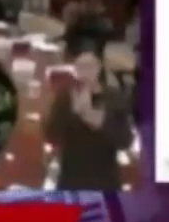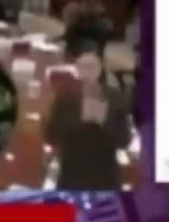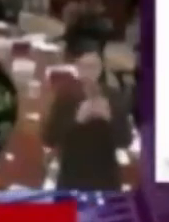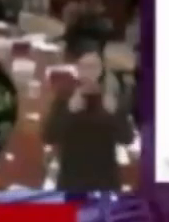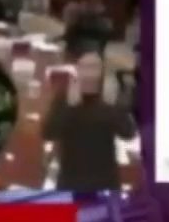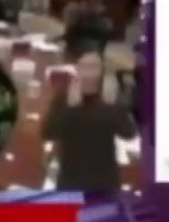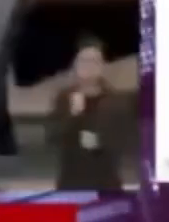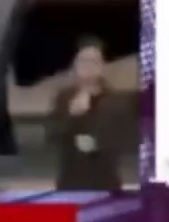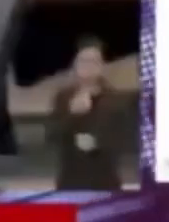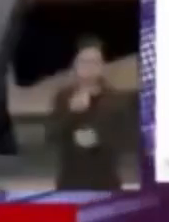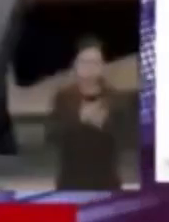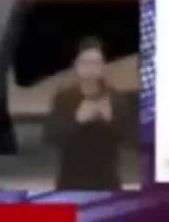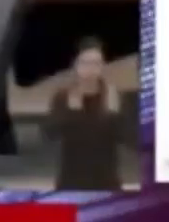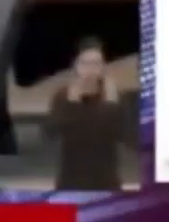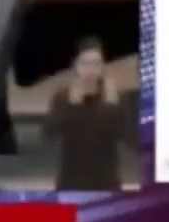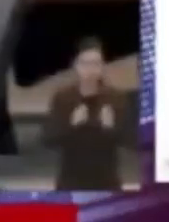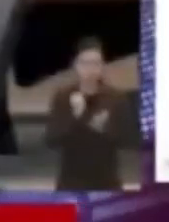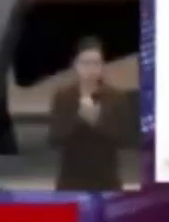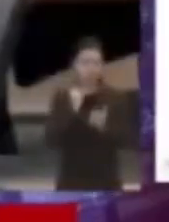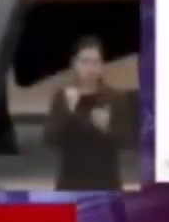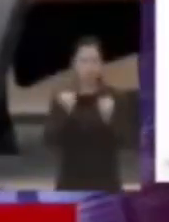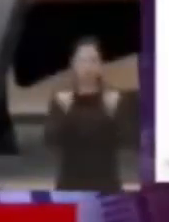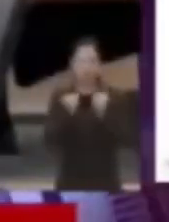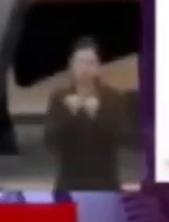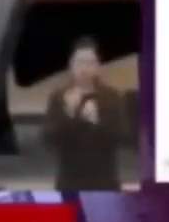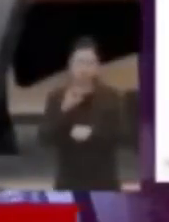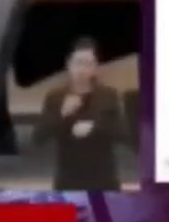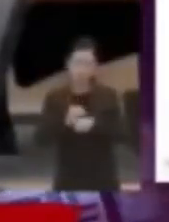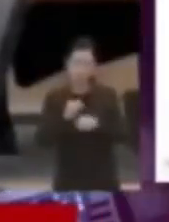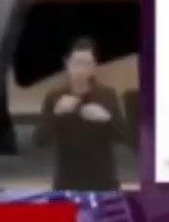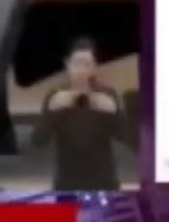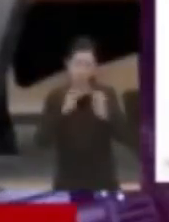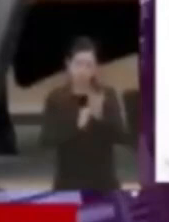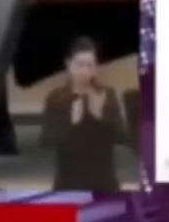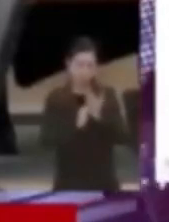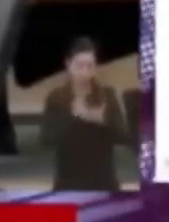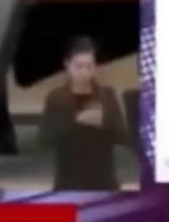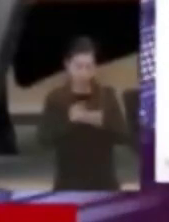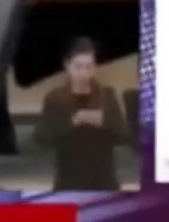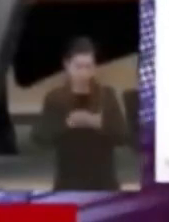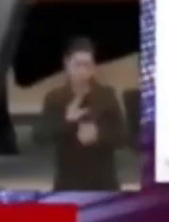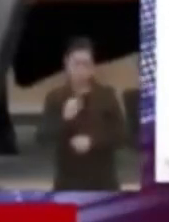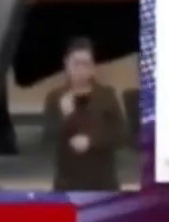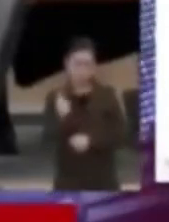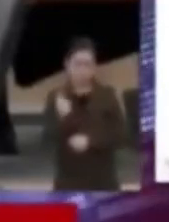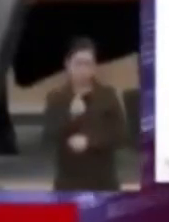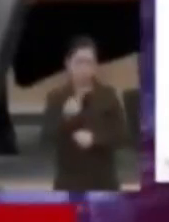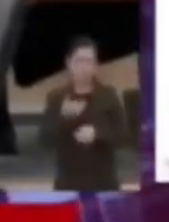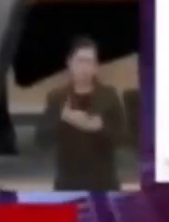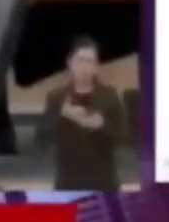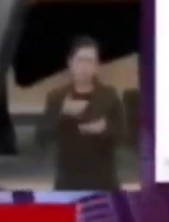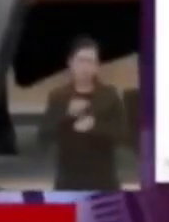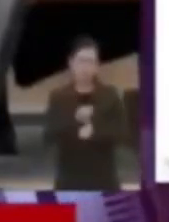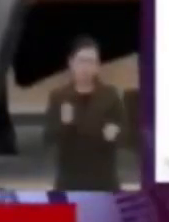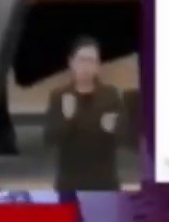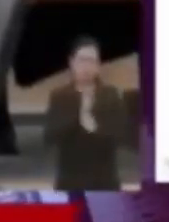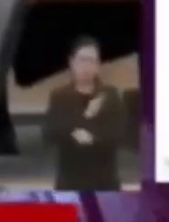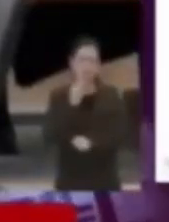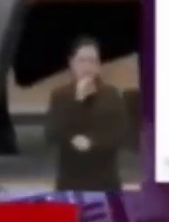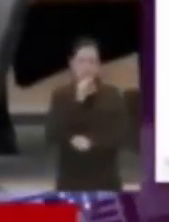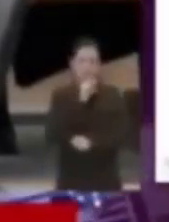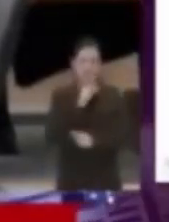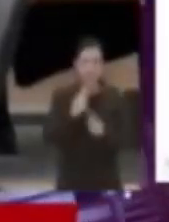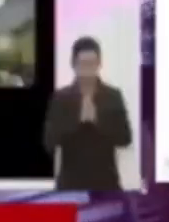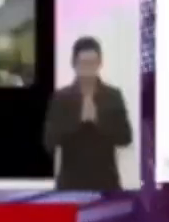tema. Pero ahora, la Comisión de Gobernación, claro, que preside el PRI, pues es muy evidente para mí la naturaleza del pacto, y